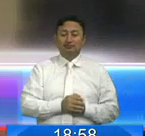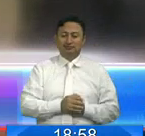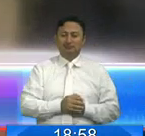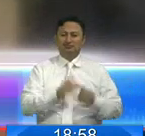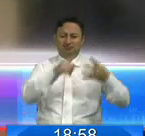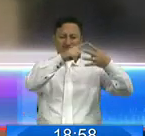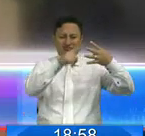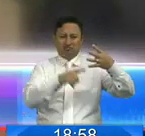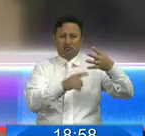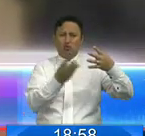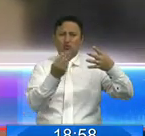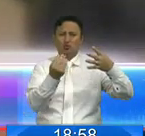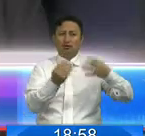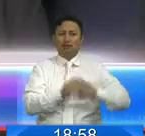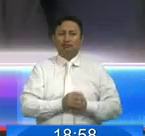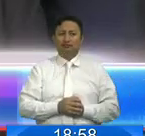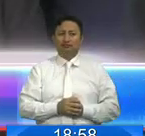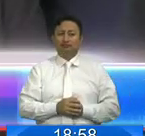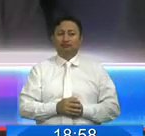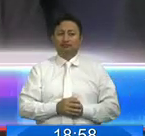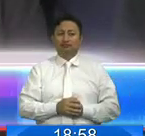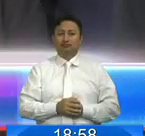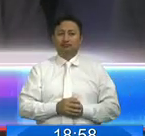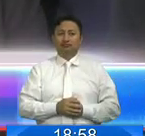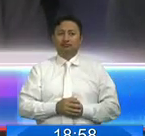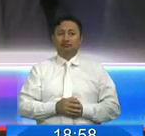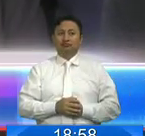otras acciones delictivas.